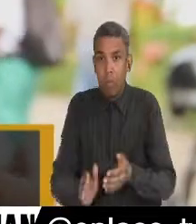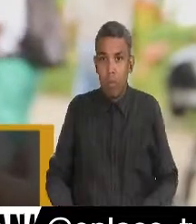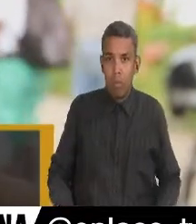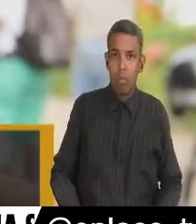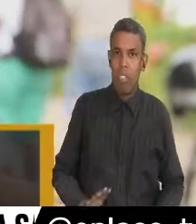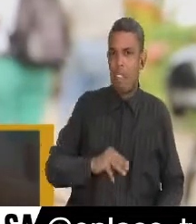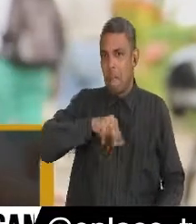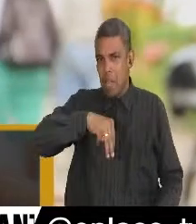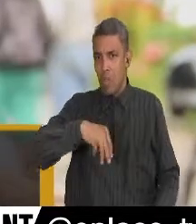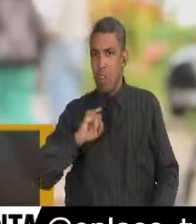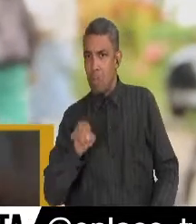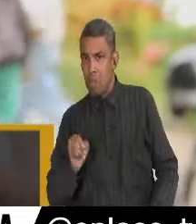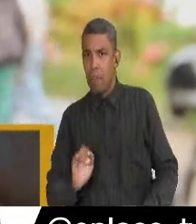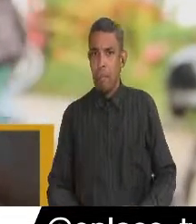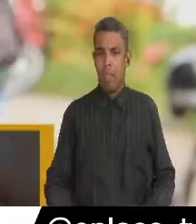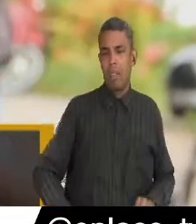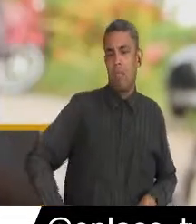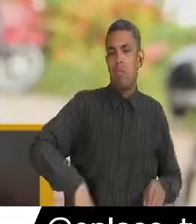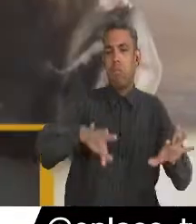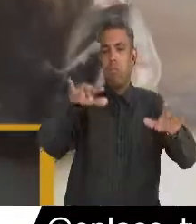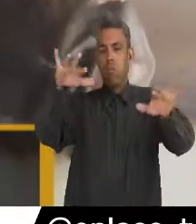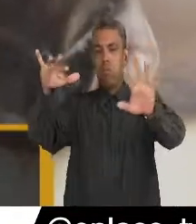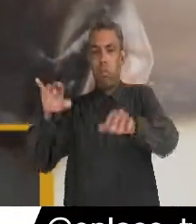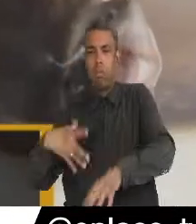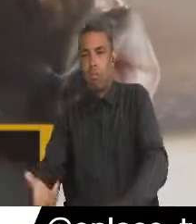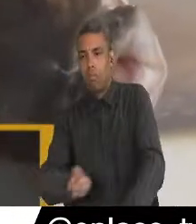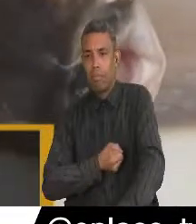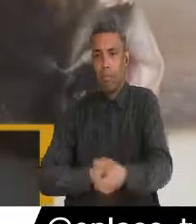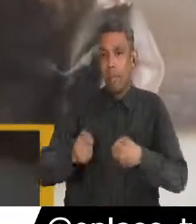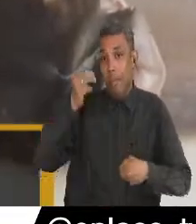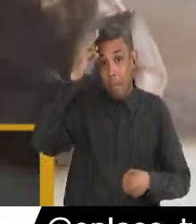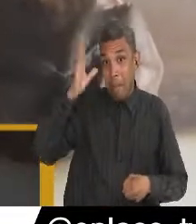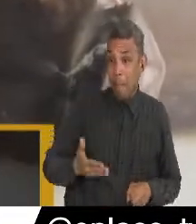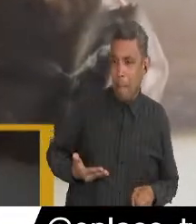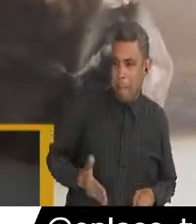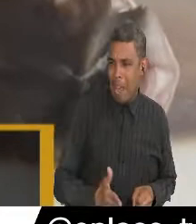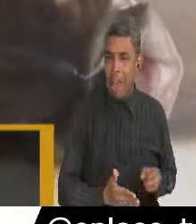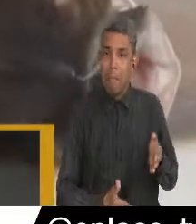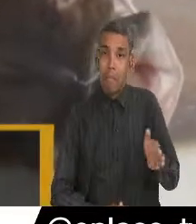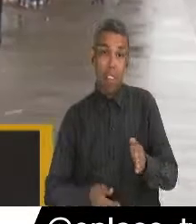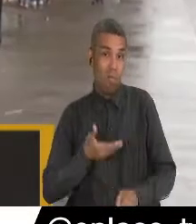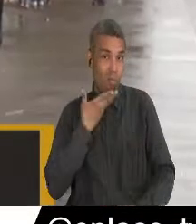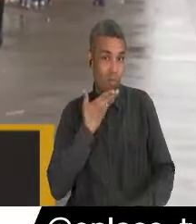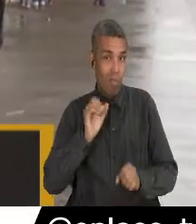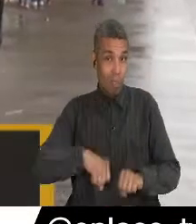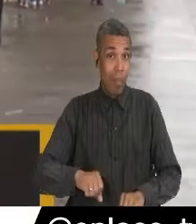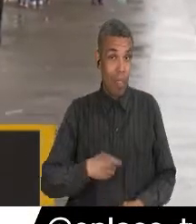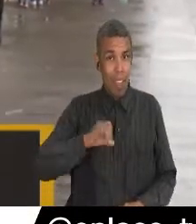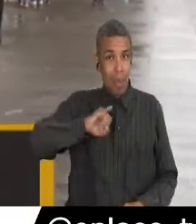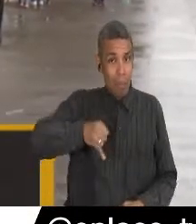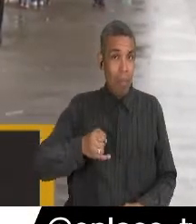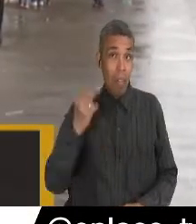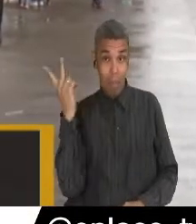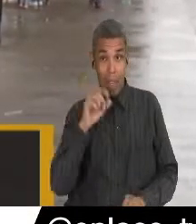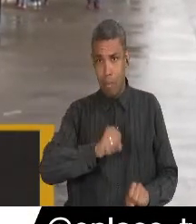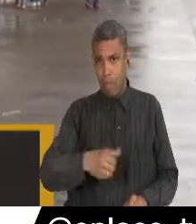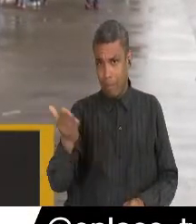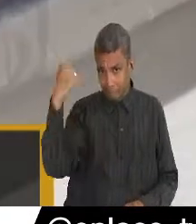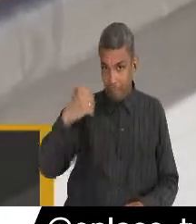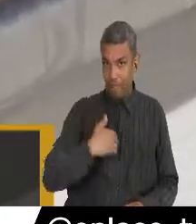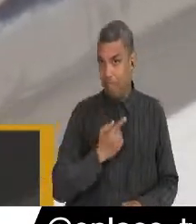miércoles, jueves y viernes va a haber pescadito para que la gente consuma. Por ahora la venta de pescado no es la mejor, pero aún hay tiempo para que abunde el pescado y llegue a la mesa de